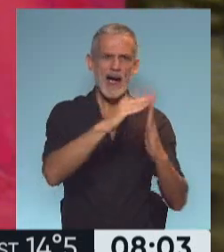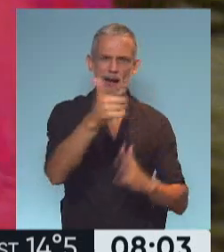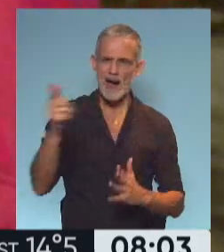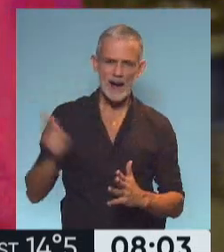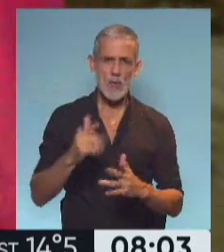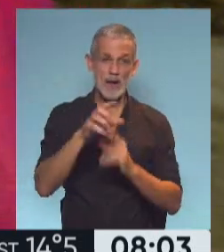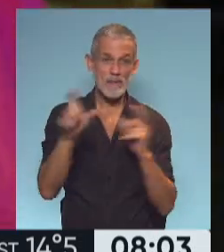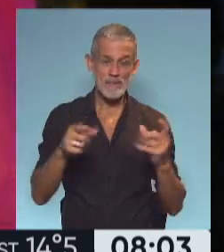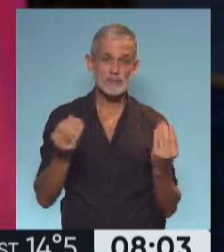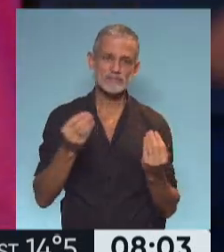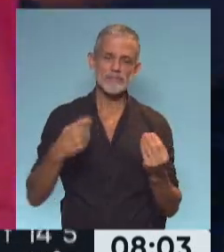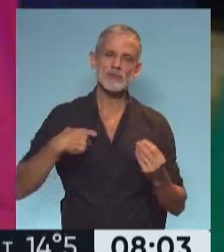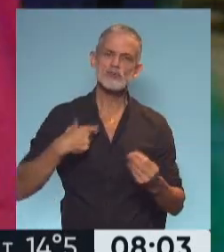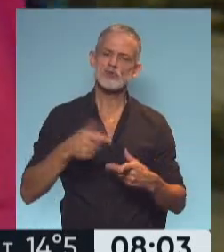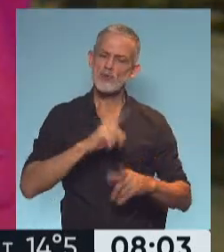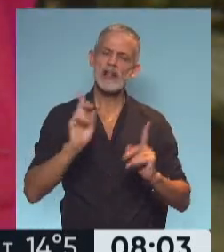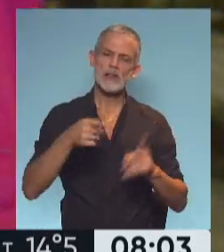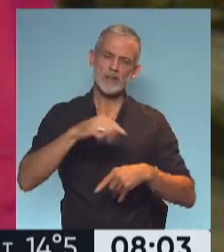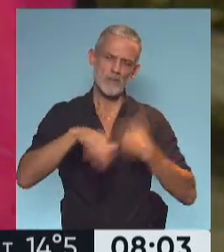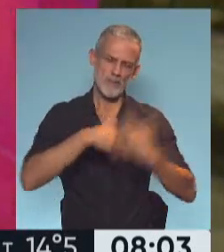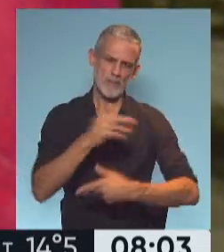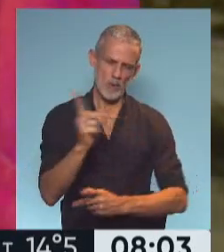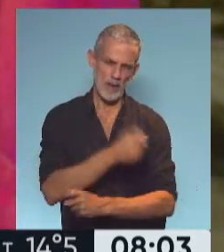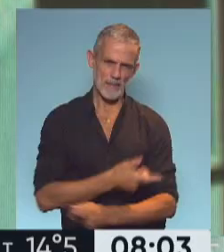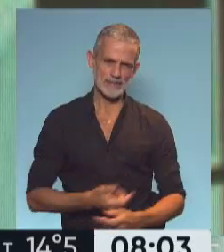desembocar, por supuesto, en una crisis social.